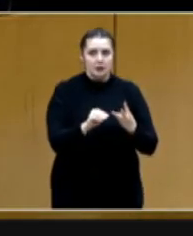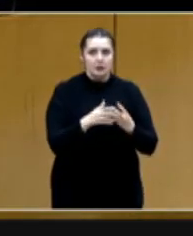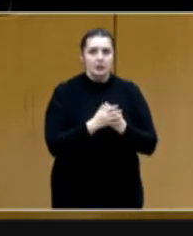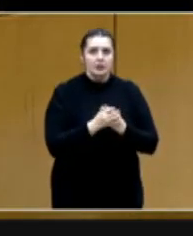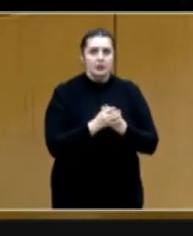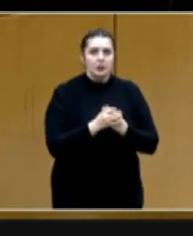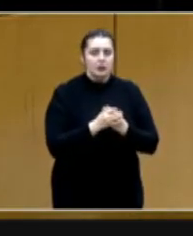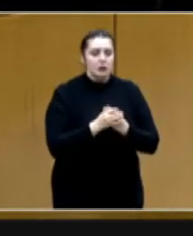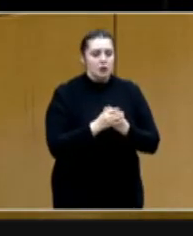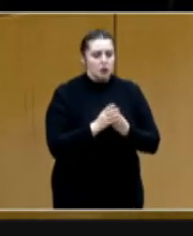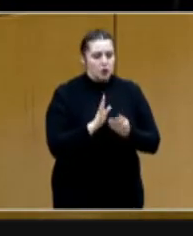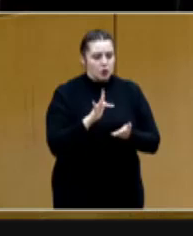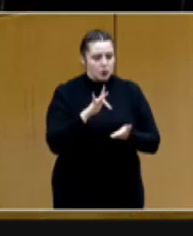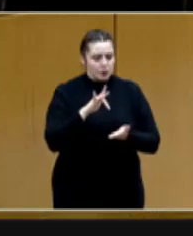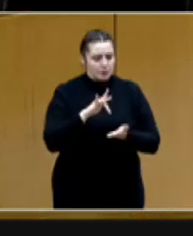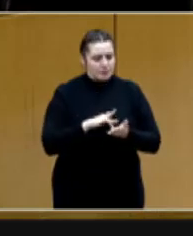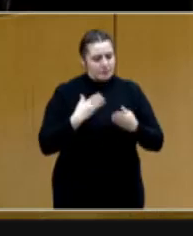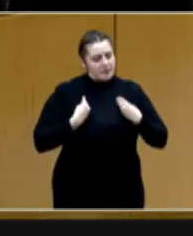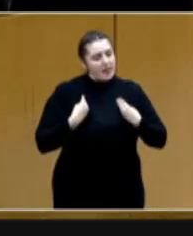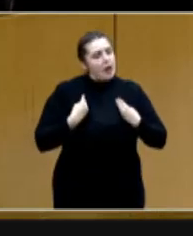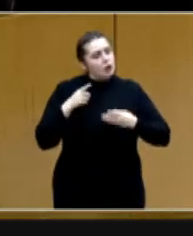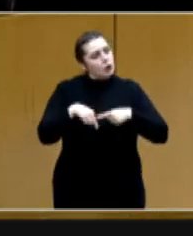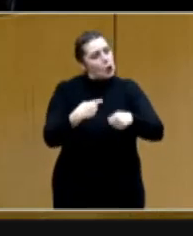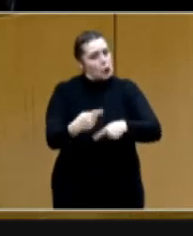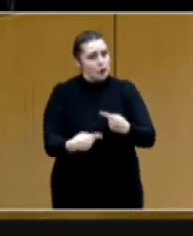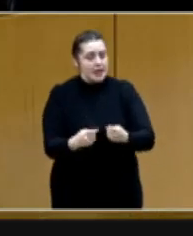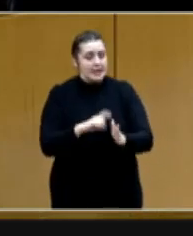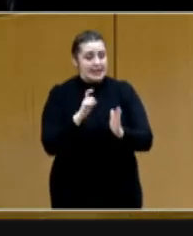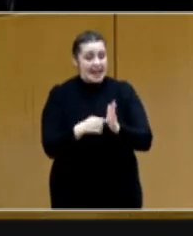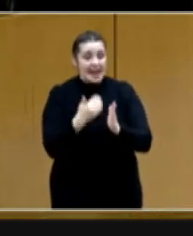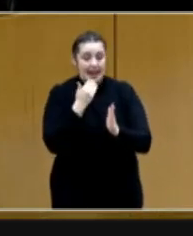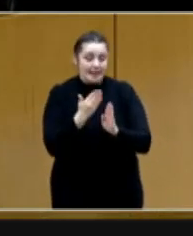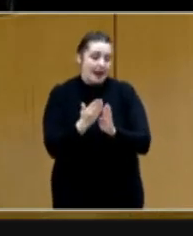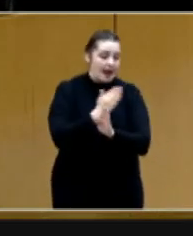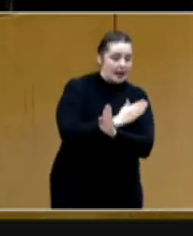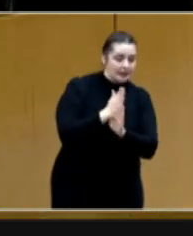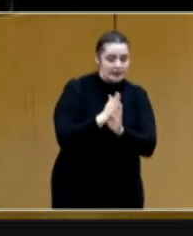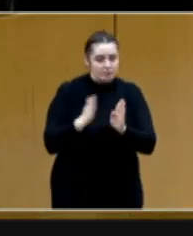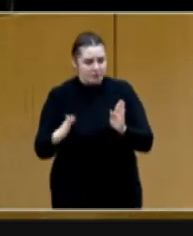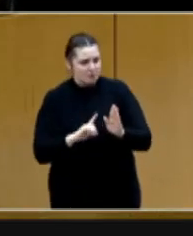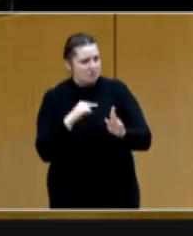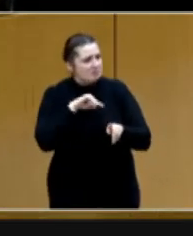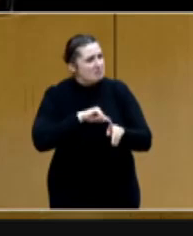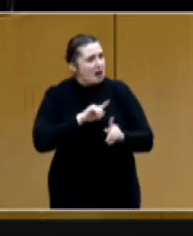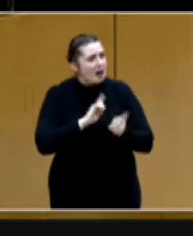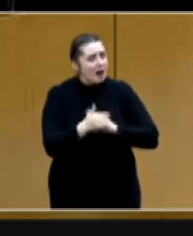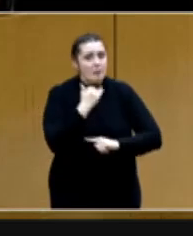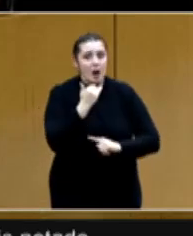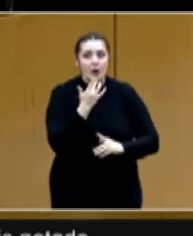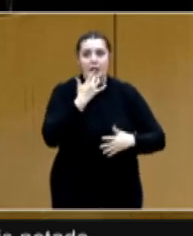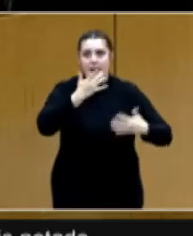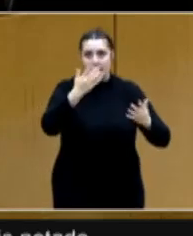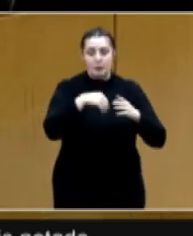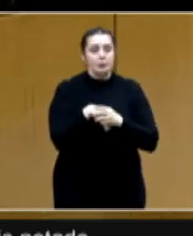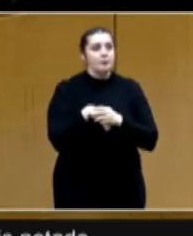cambios en vuestro día a día con la nueva ley o sea por ejemplo a la hora de no estar